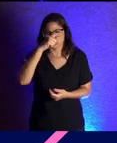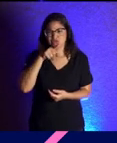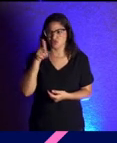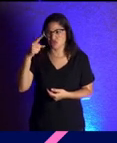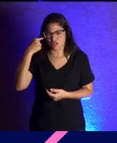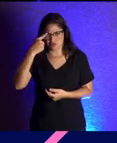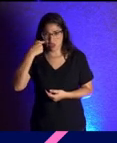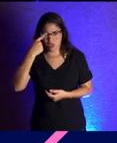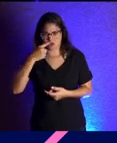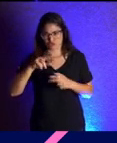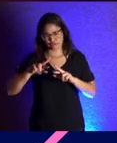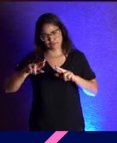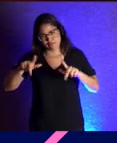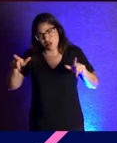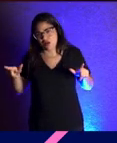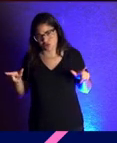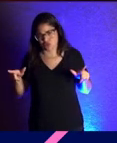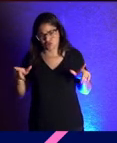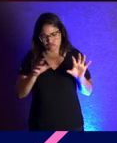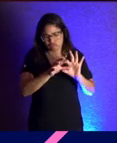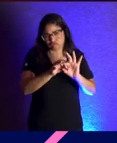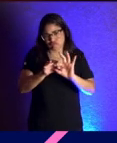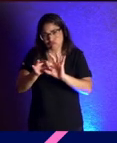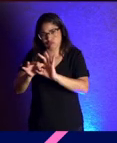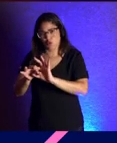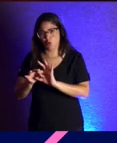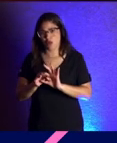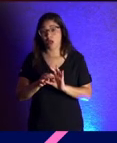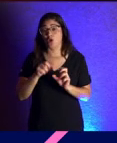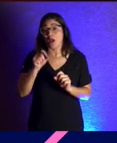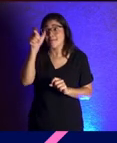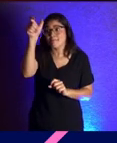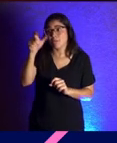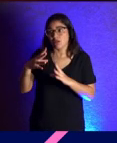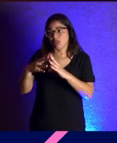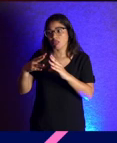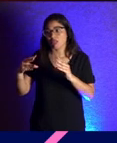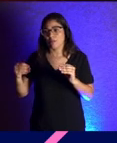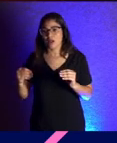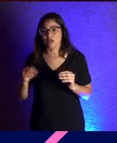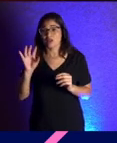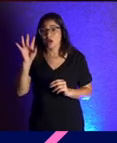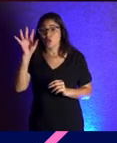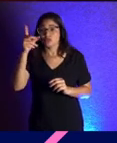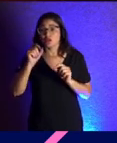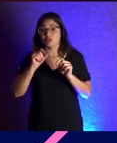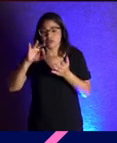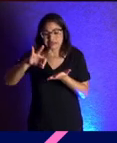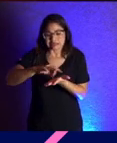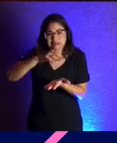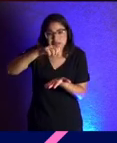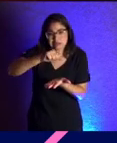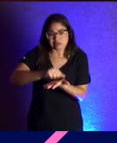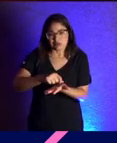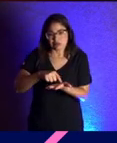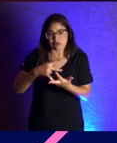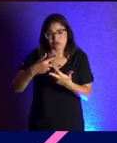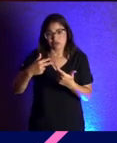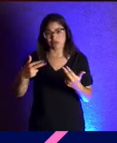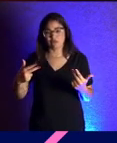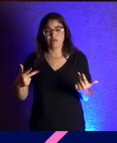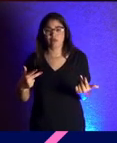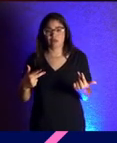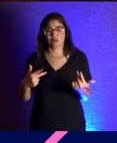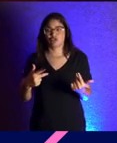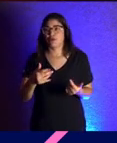de otros contextos, las desapariciones siguen ocurriendo mientras las estamos registrando. Pero en caso de contextos, por ejemplo, de justicia